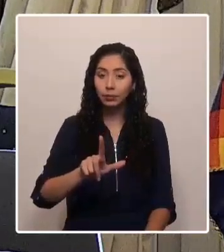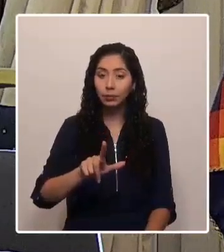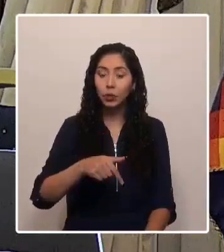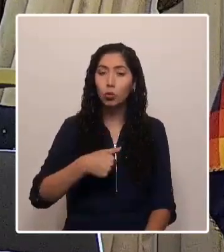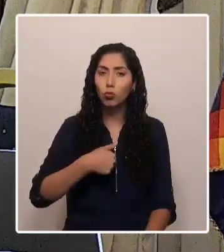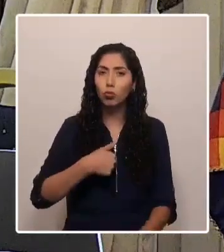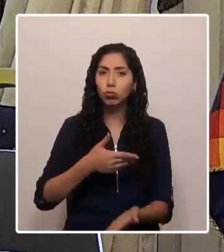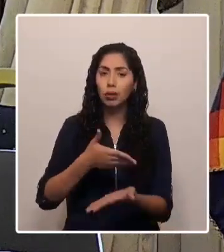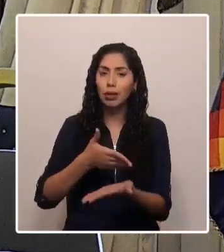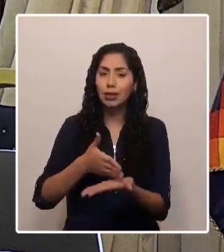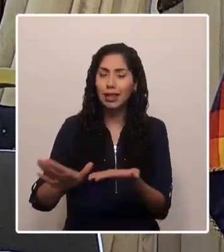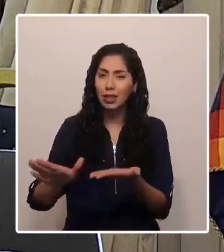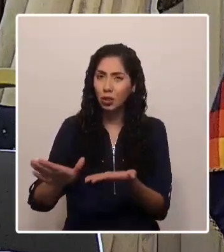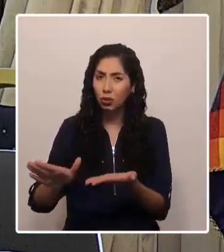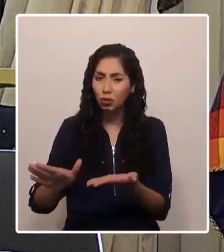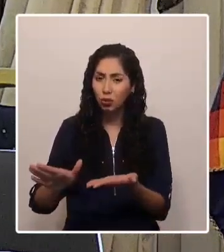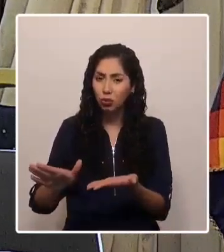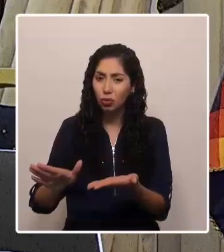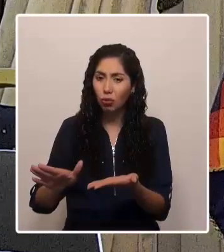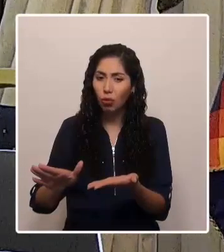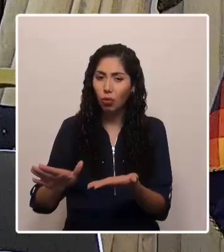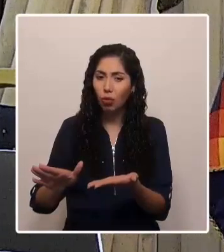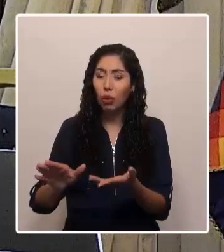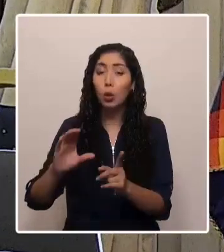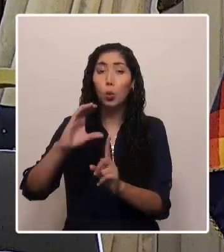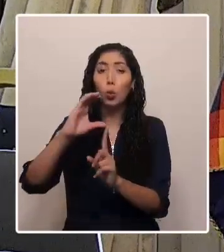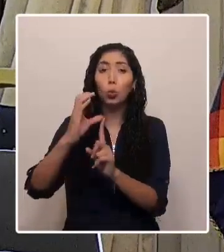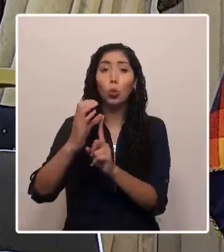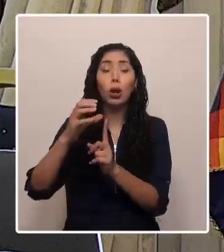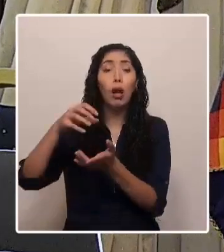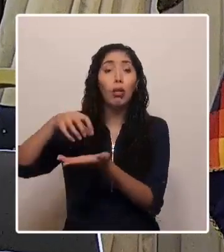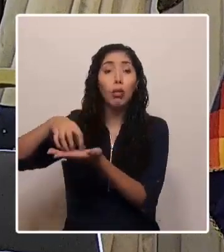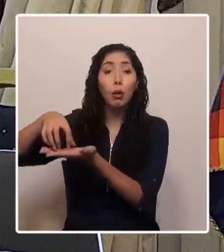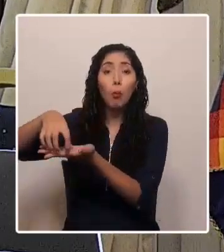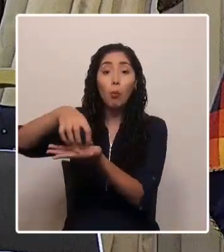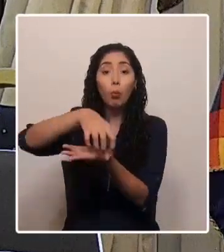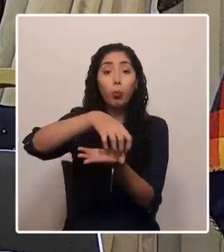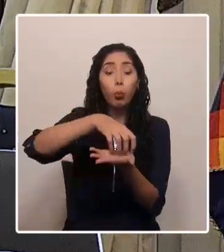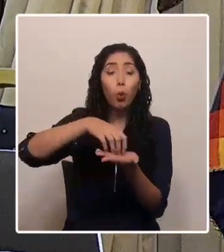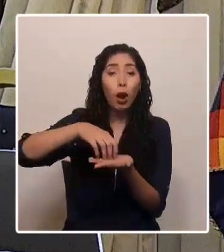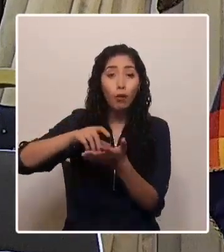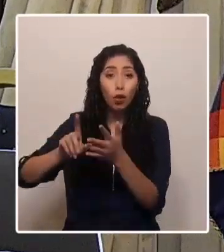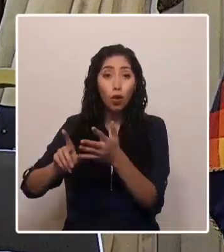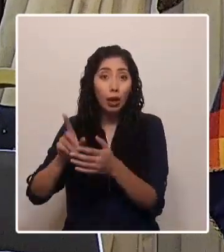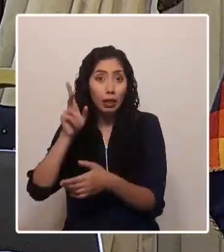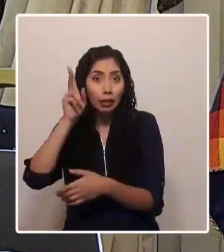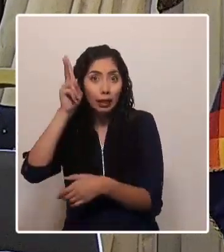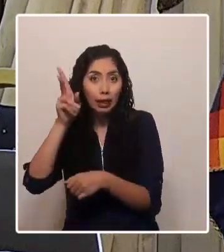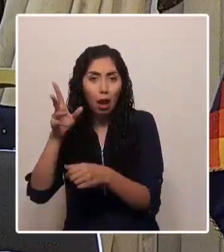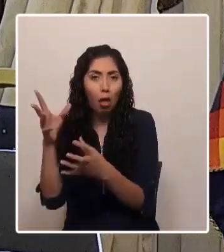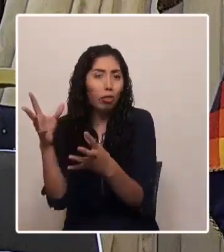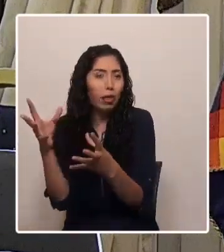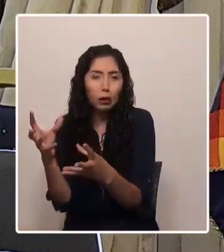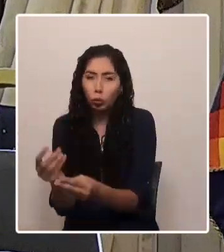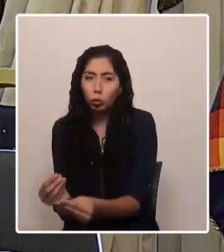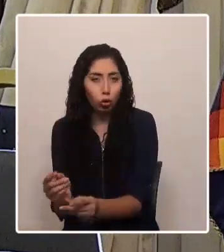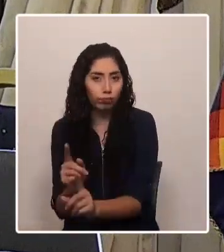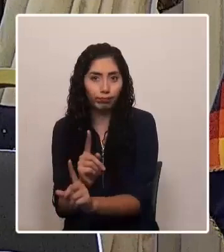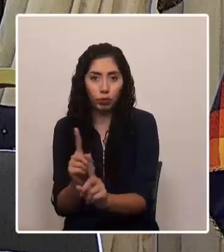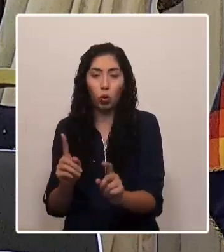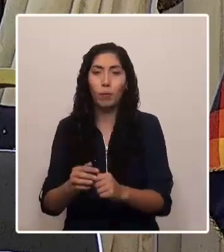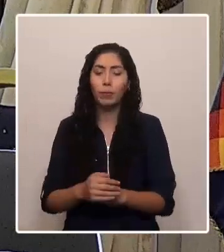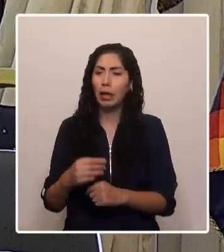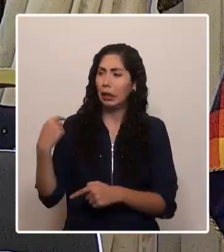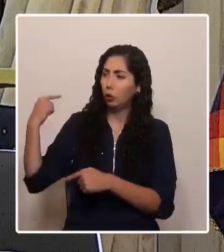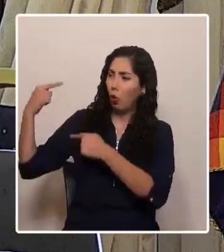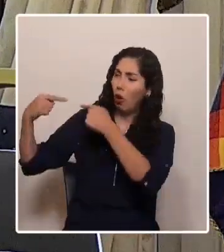la asimilación o destrucción de las culturas de los pueblos y naciones indígenas preexistentes. Históricamente hemos